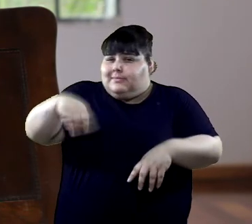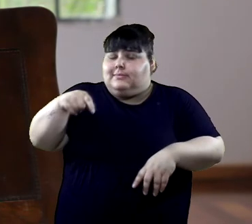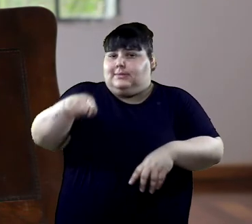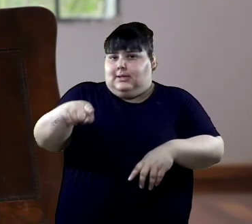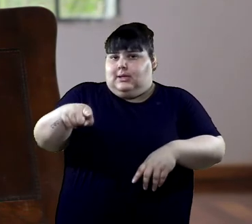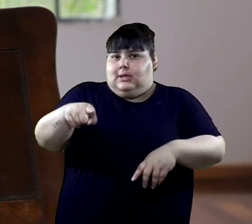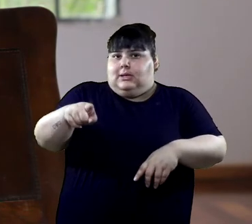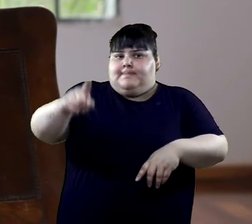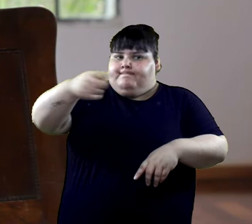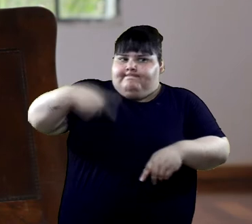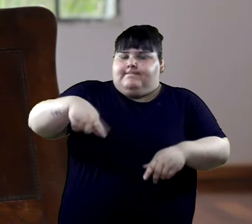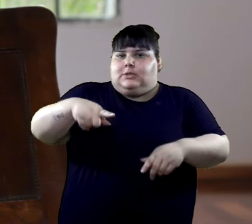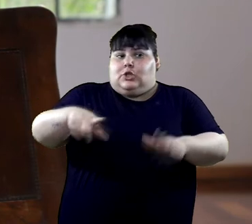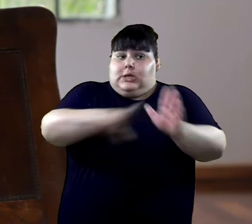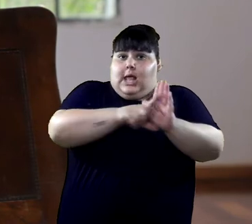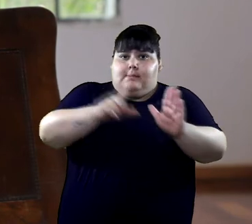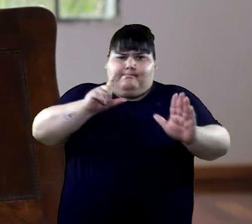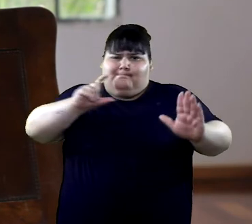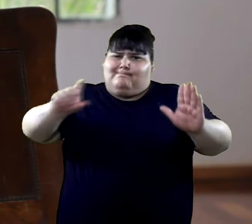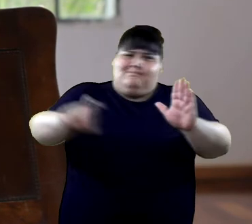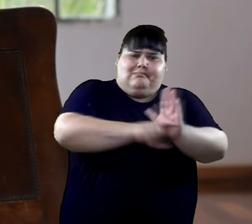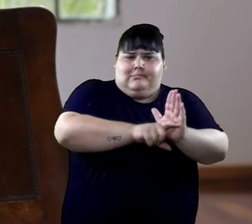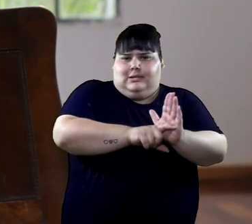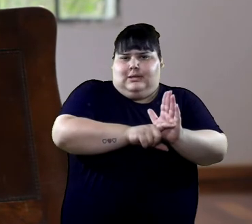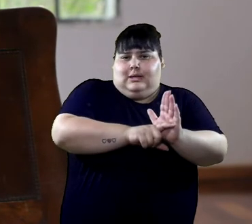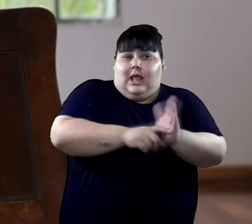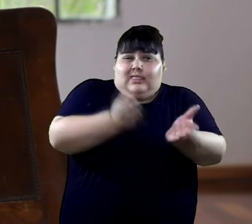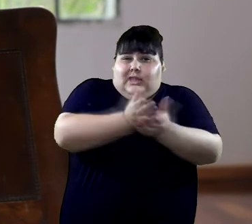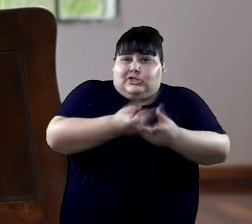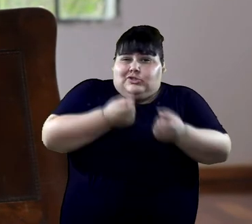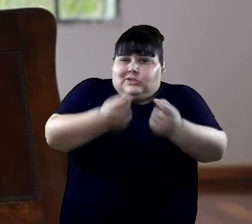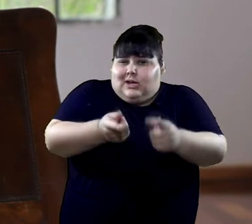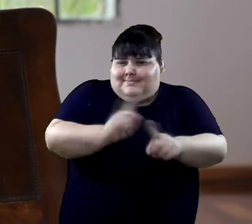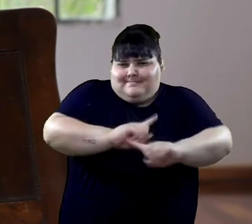estamos incumpliendo con una ley, no estamos garantizando derechos.